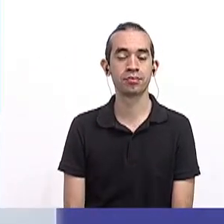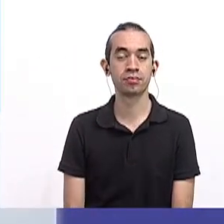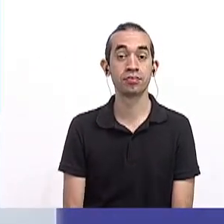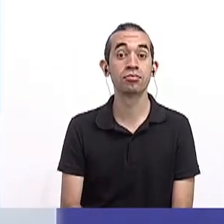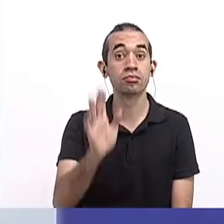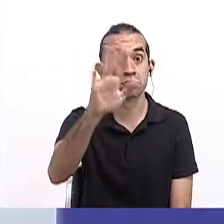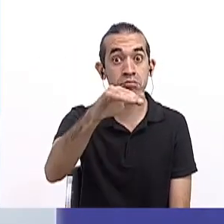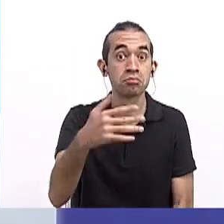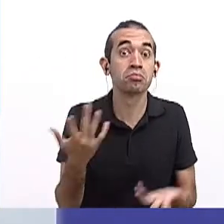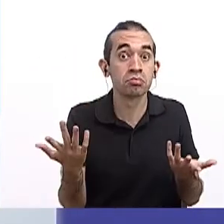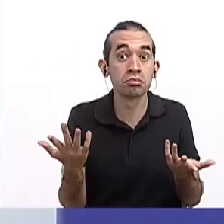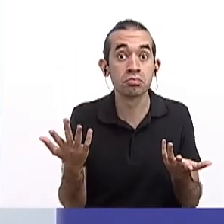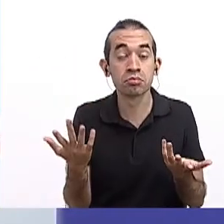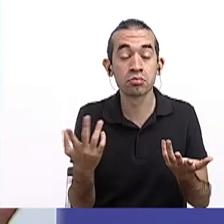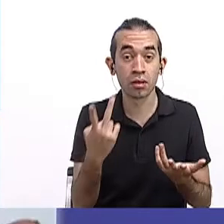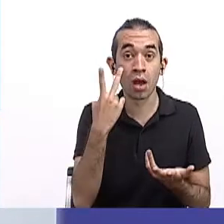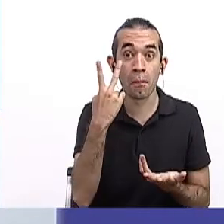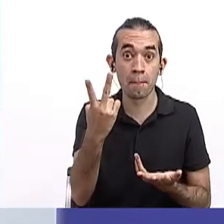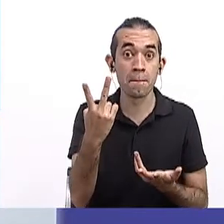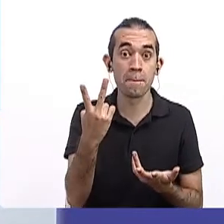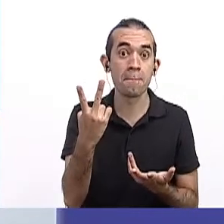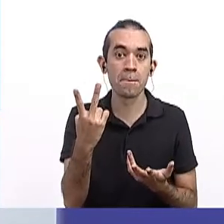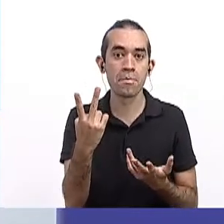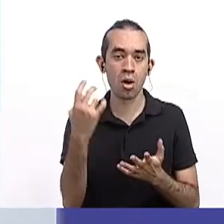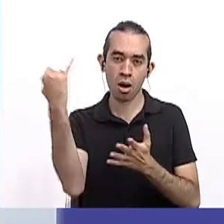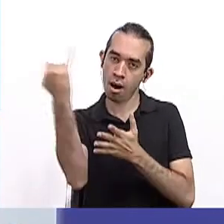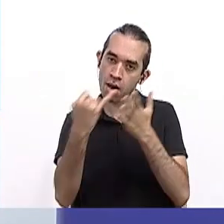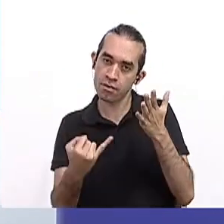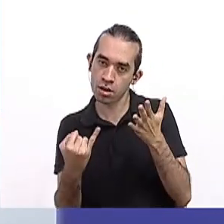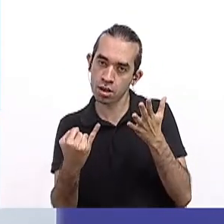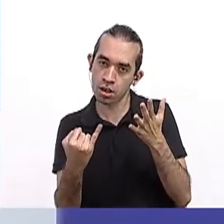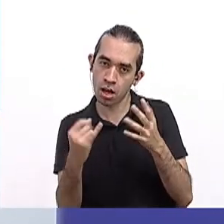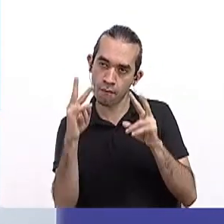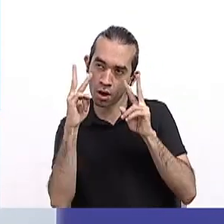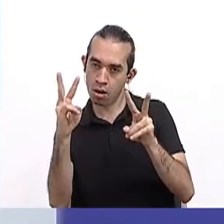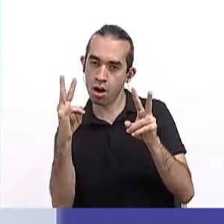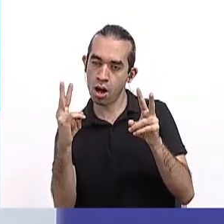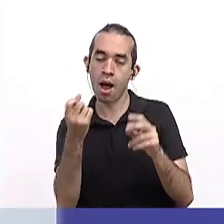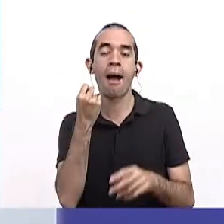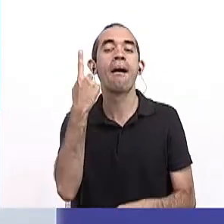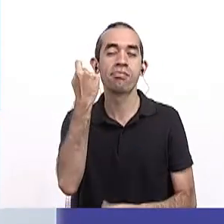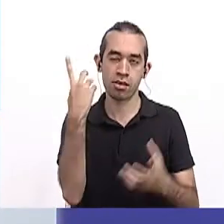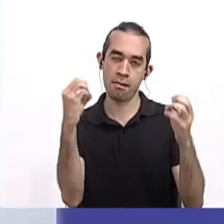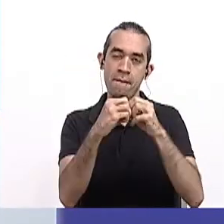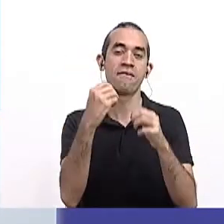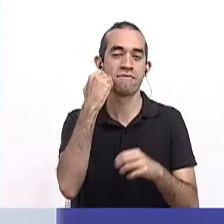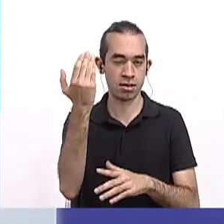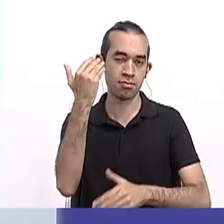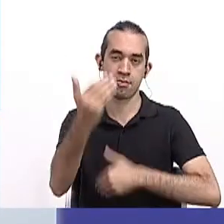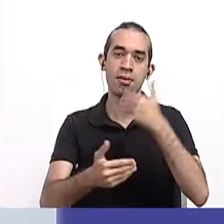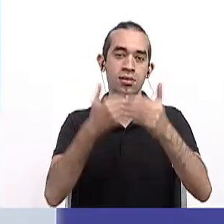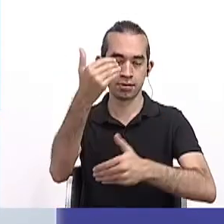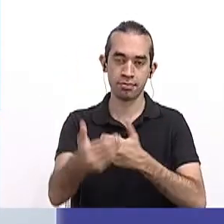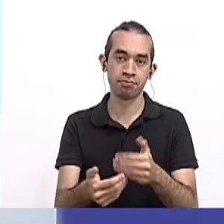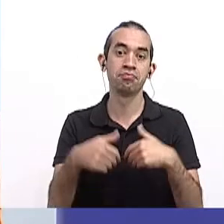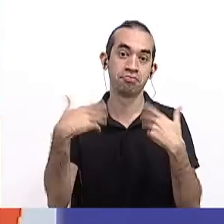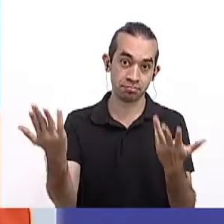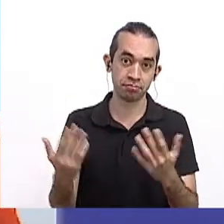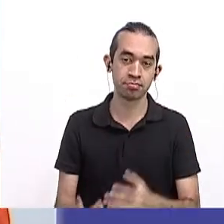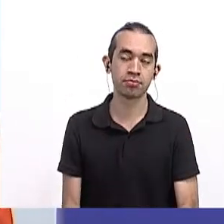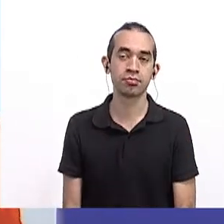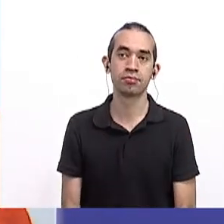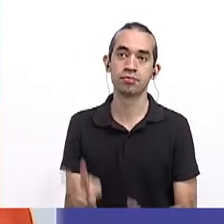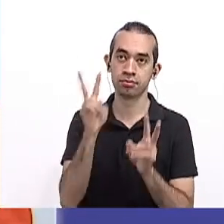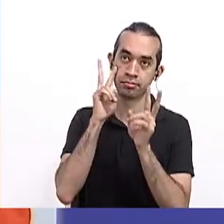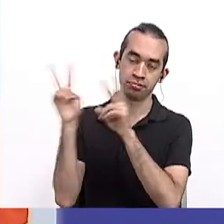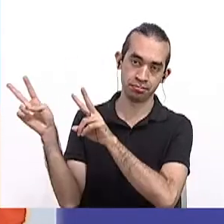¿Qué les pareció? Vieron que de manera gráfica es mucho más sencillo comprender estos procesos. Y bueno, tengo